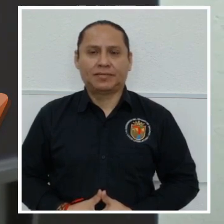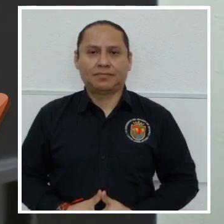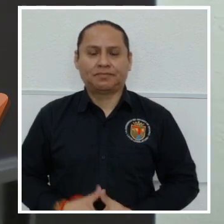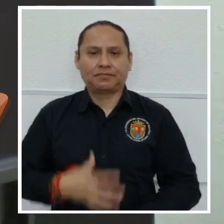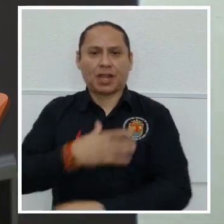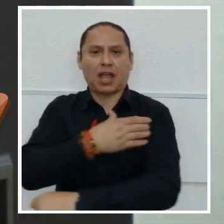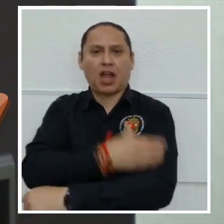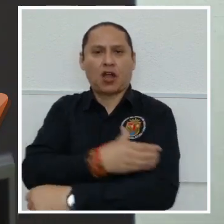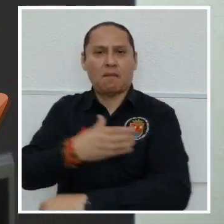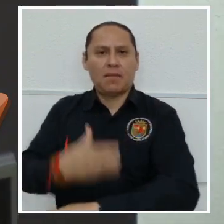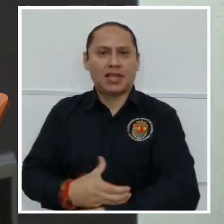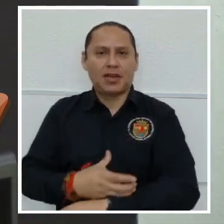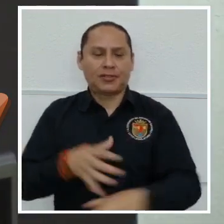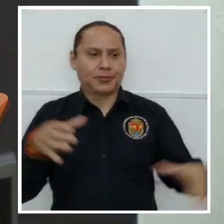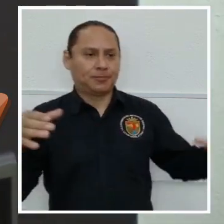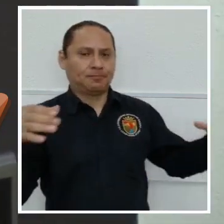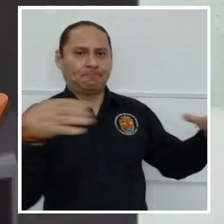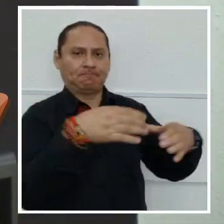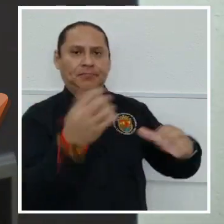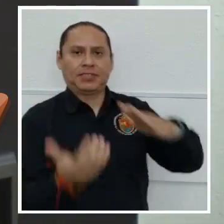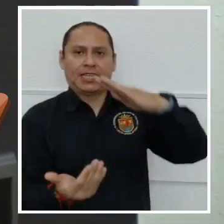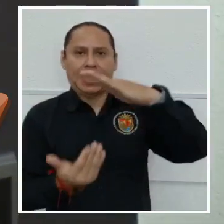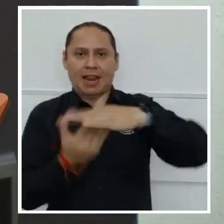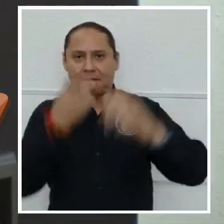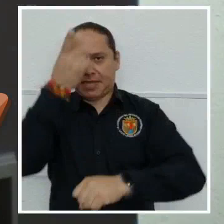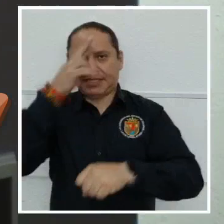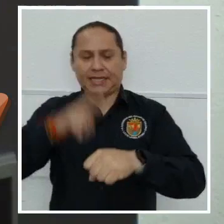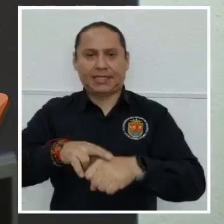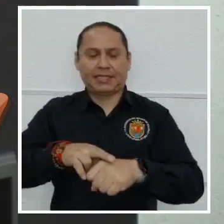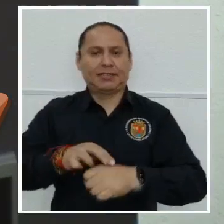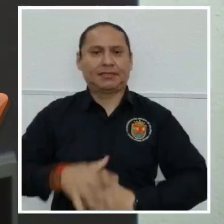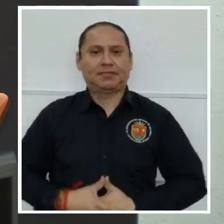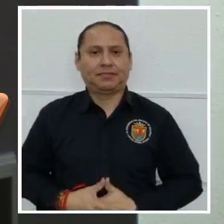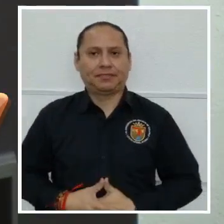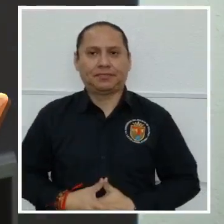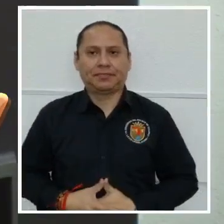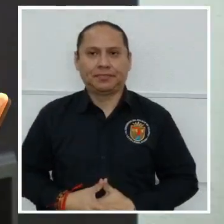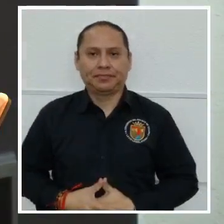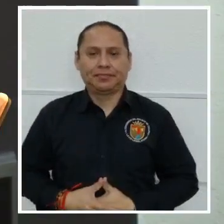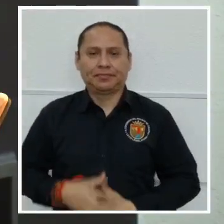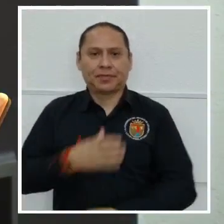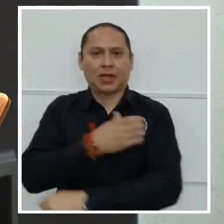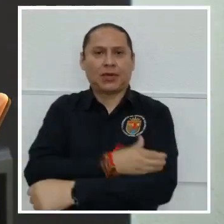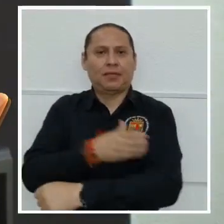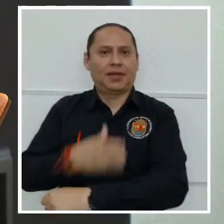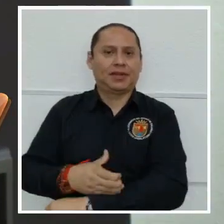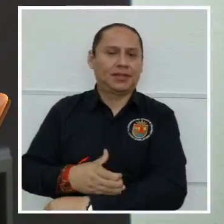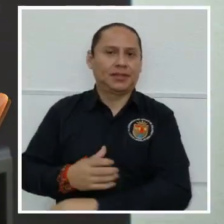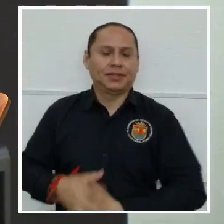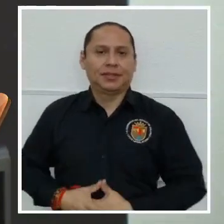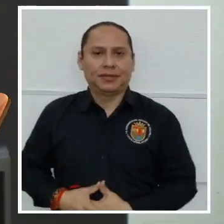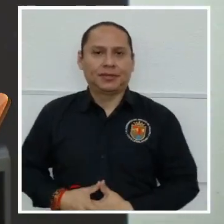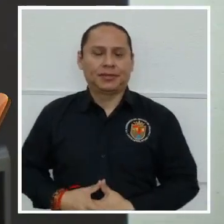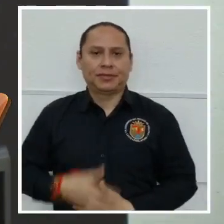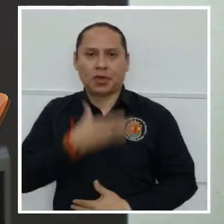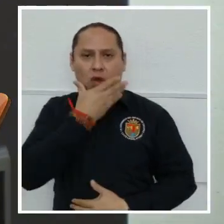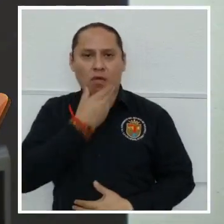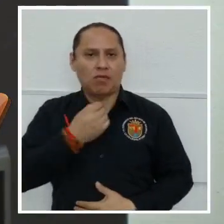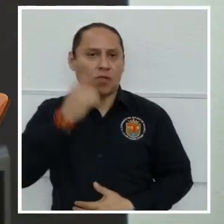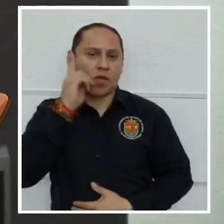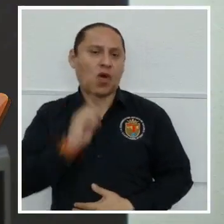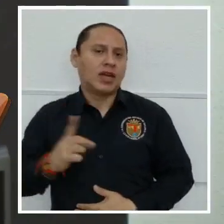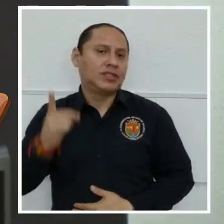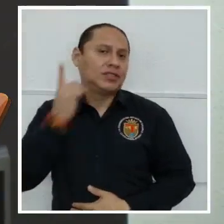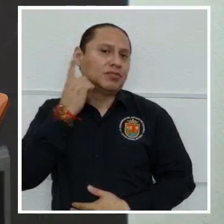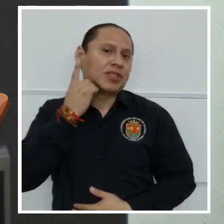compañeras integrantes de la mesa directiva compañeras y compañeros